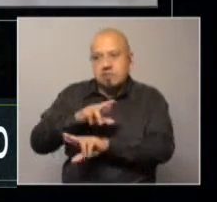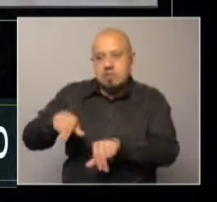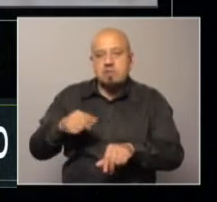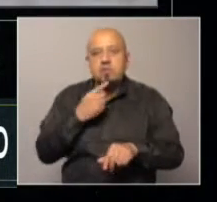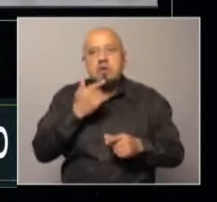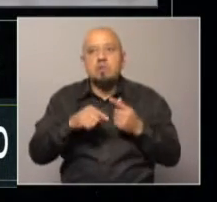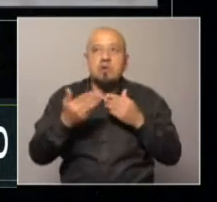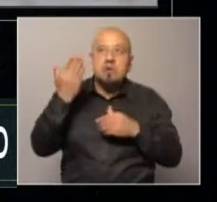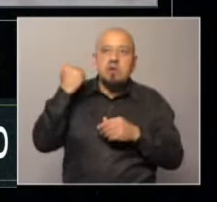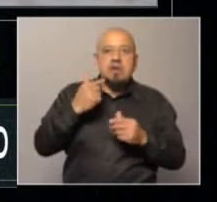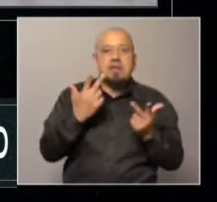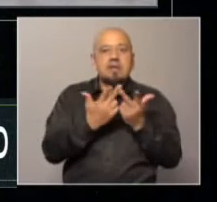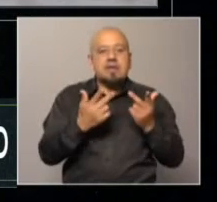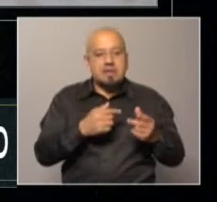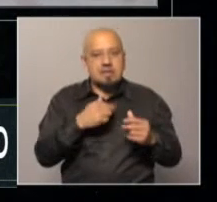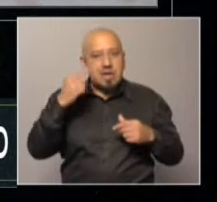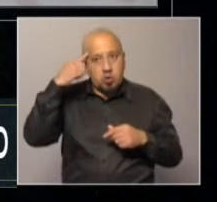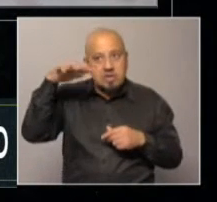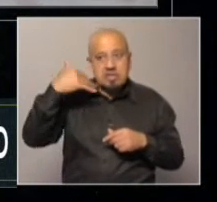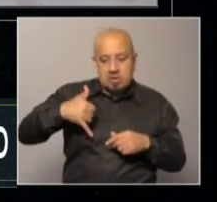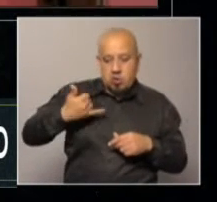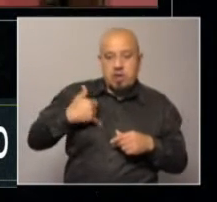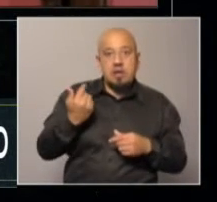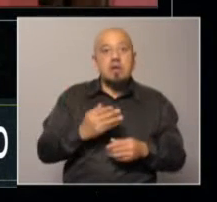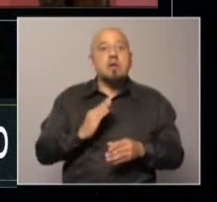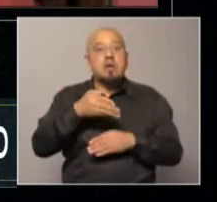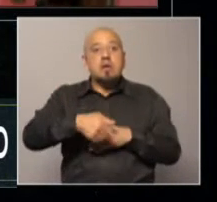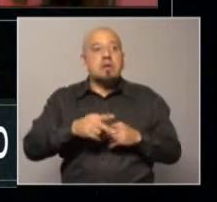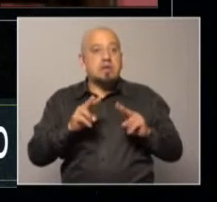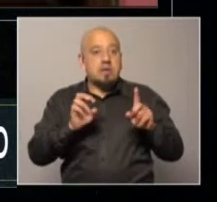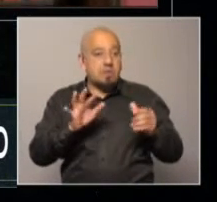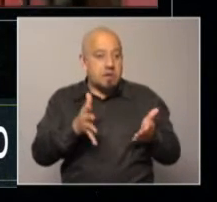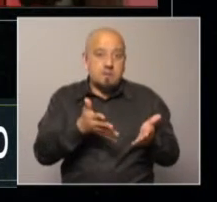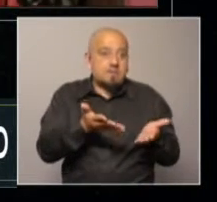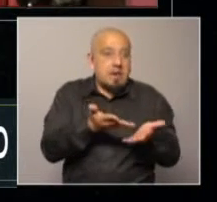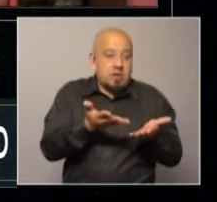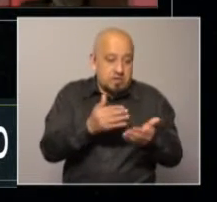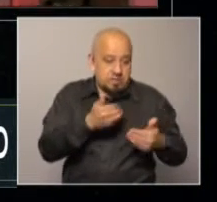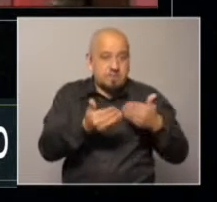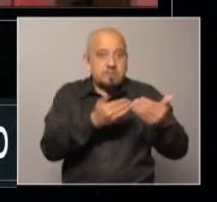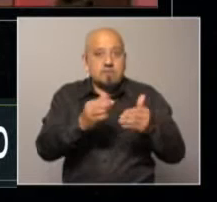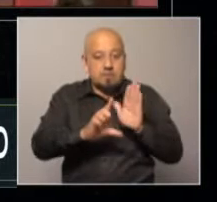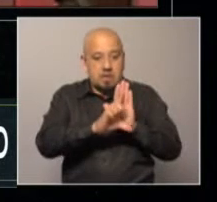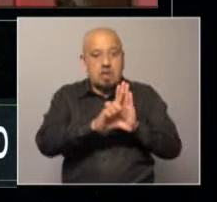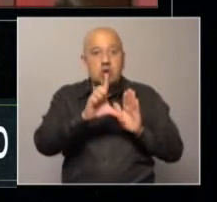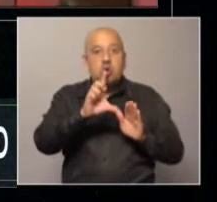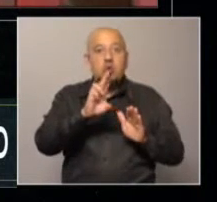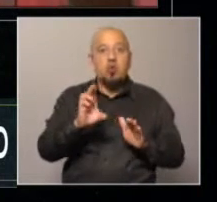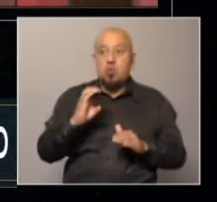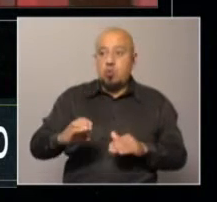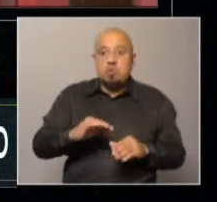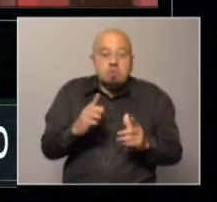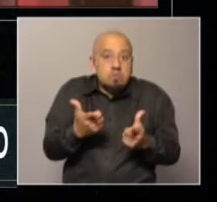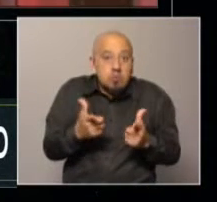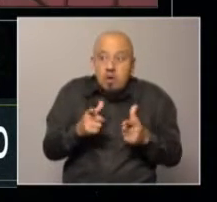por ejemplo, 33 adolescentes con esa situación de suspensión condicional del proceso. Ahora con la LUC, que la derogó, o sea, no